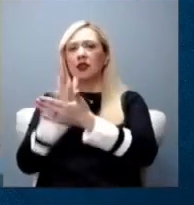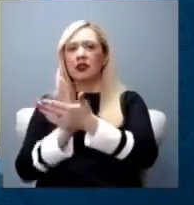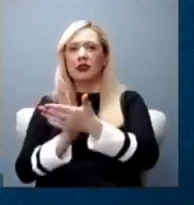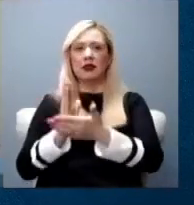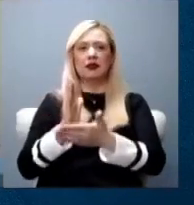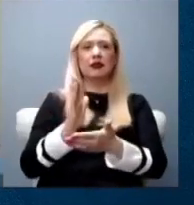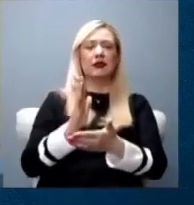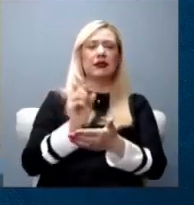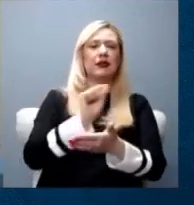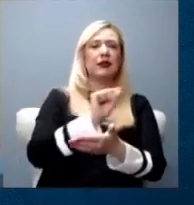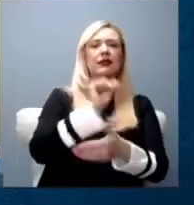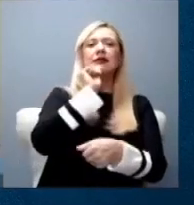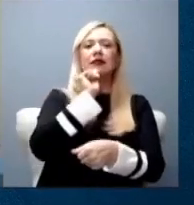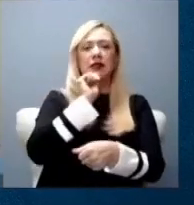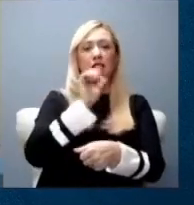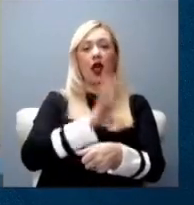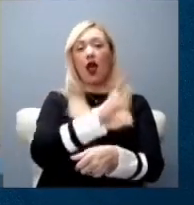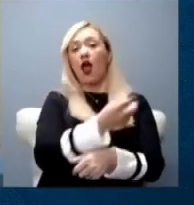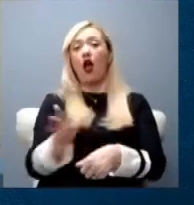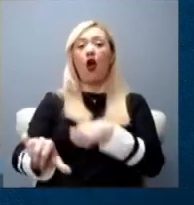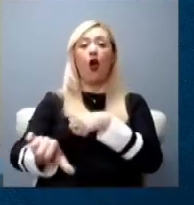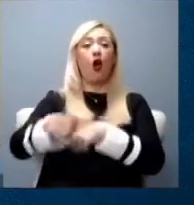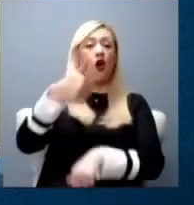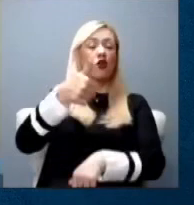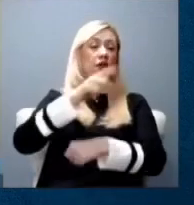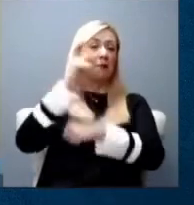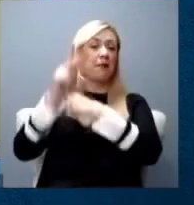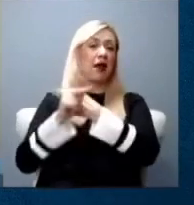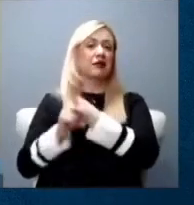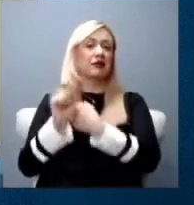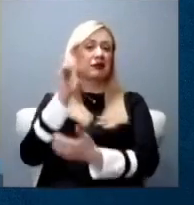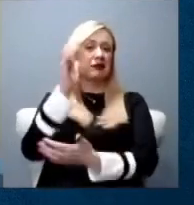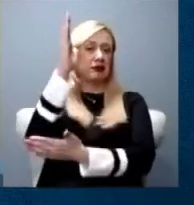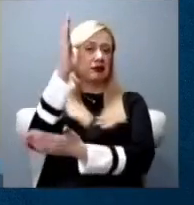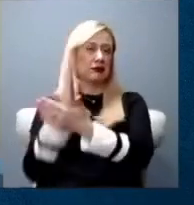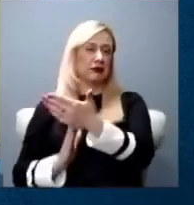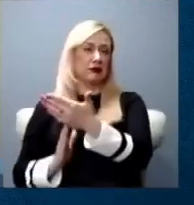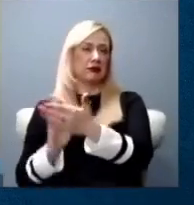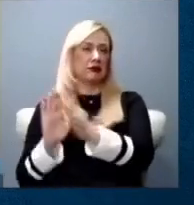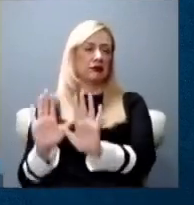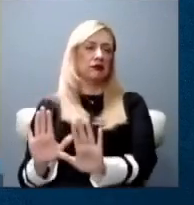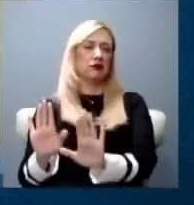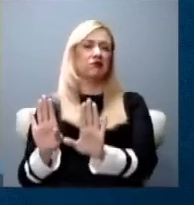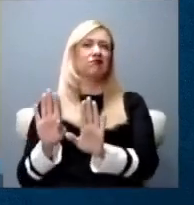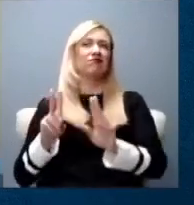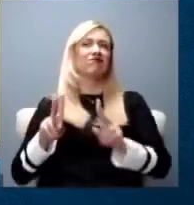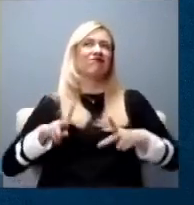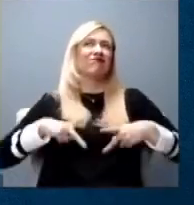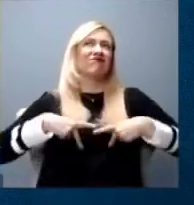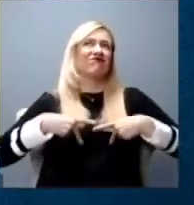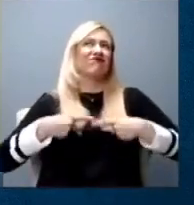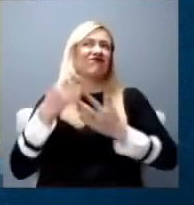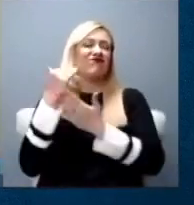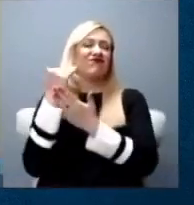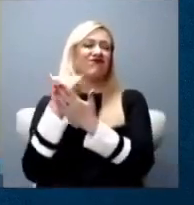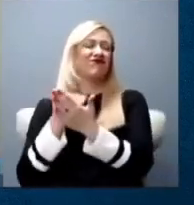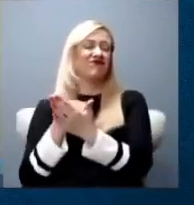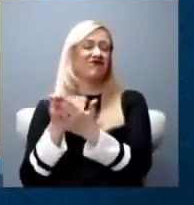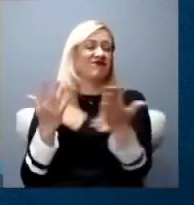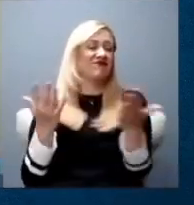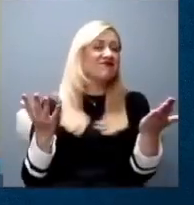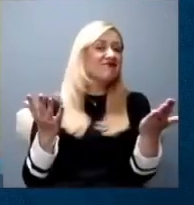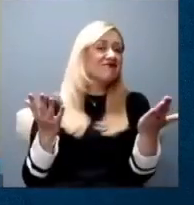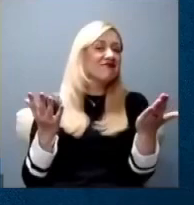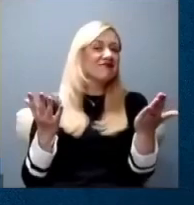sistema interamericano que tienen un compromiso débil con el sistema interamericano. ¿Por qué? Porque solo adoptaron la Declaración Americana y únicamente la